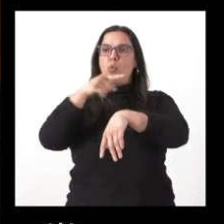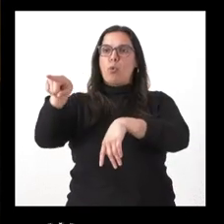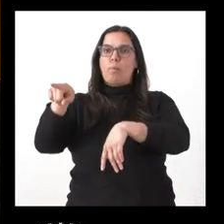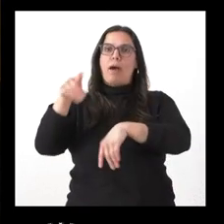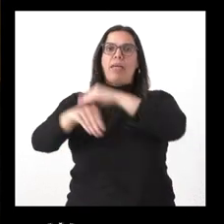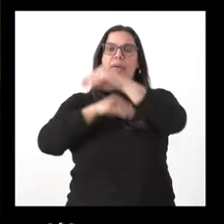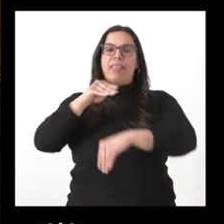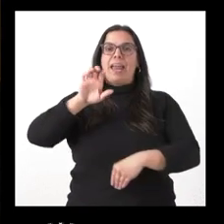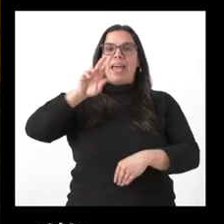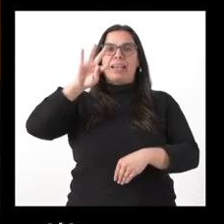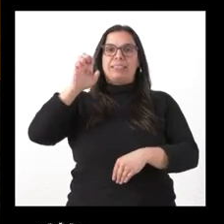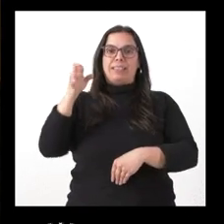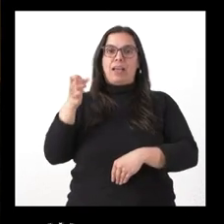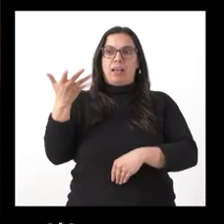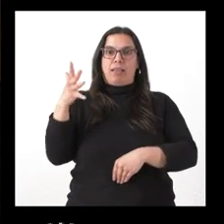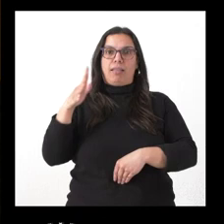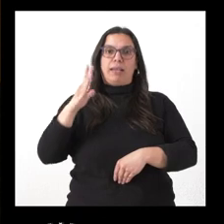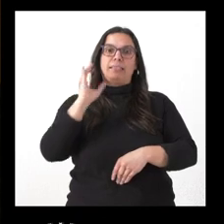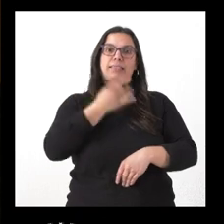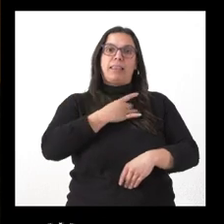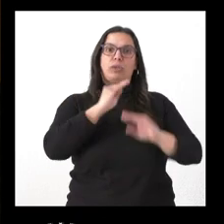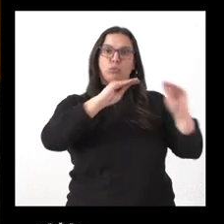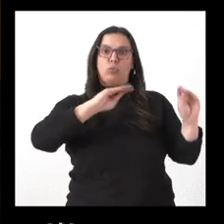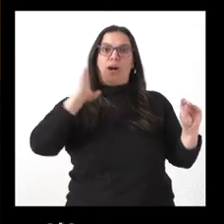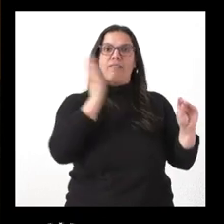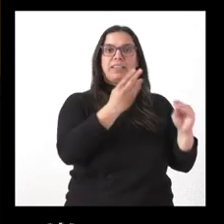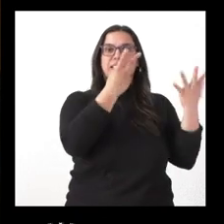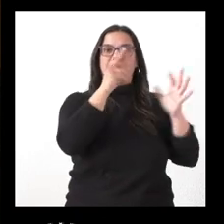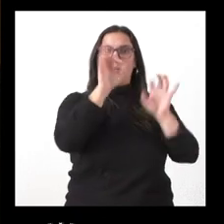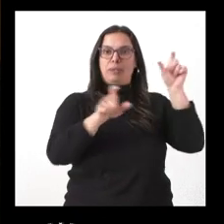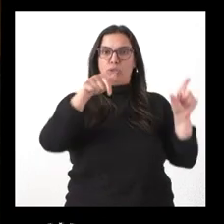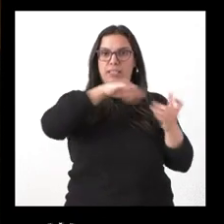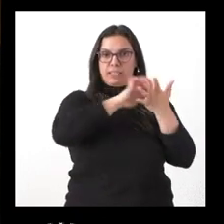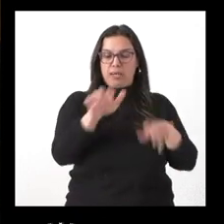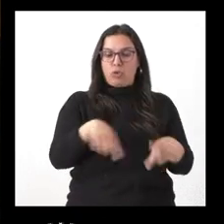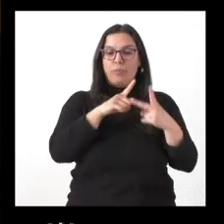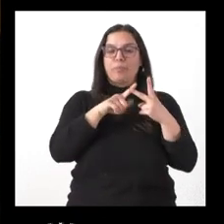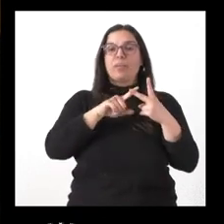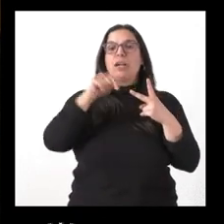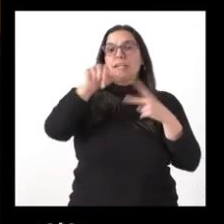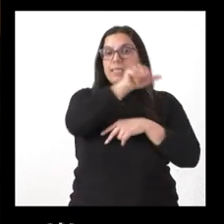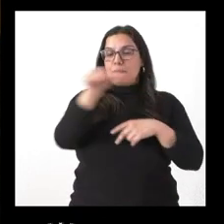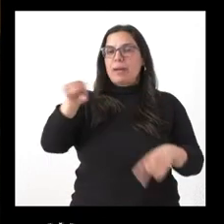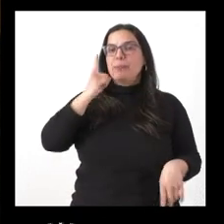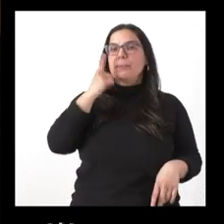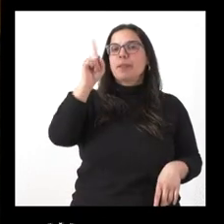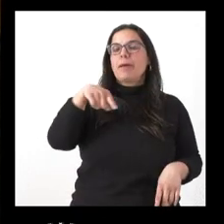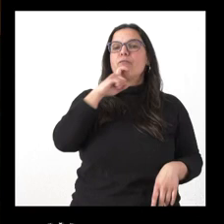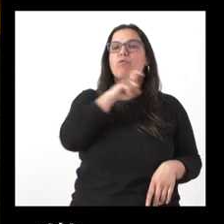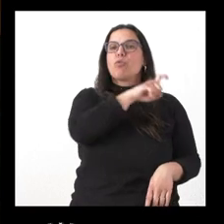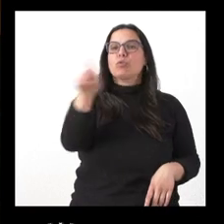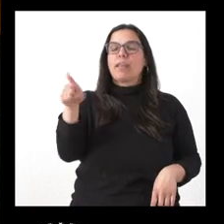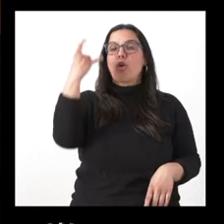en su sindicato de mar del que afecta más de 70 personas aquí en Castilla y león y la segunda esta semana se ha conocido también que la fundación